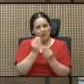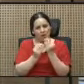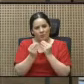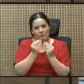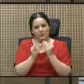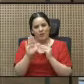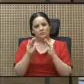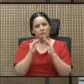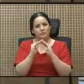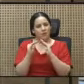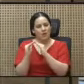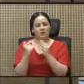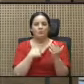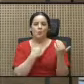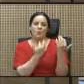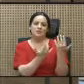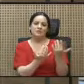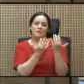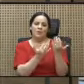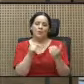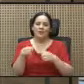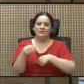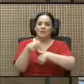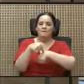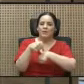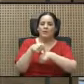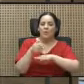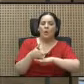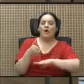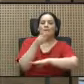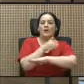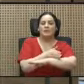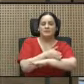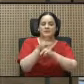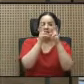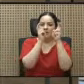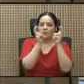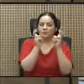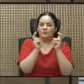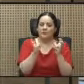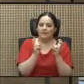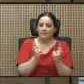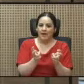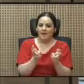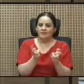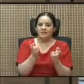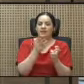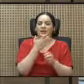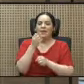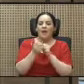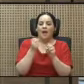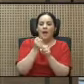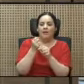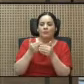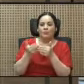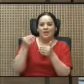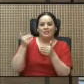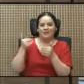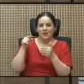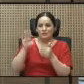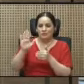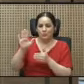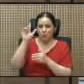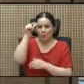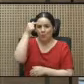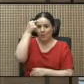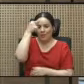hogares. Espero que en este periodo de avance en los temas que años atrás ha sido su gobierno